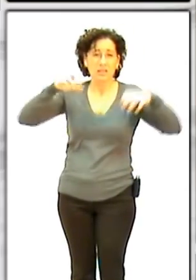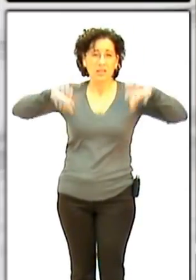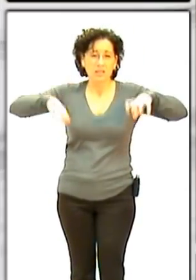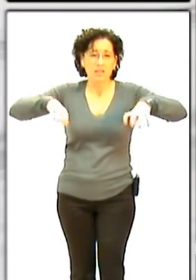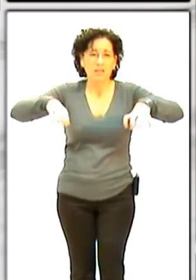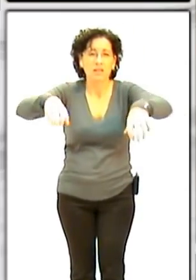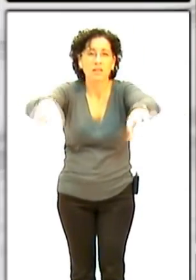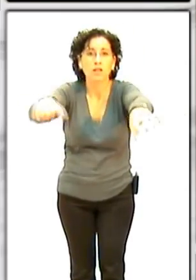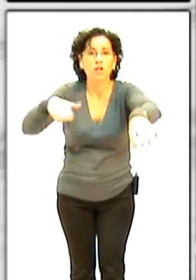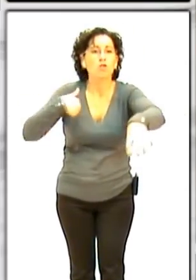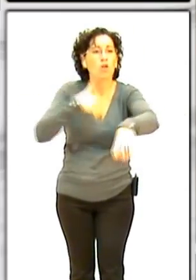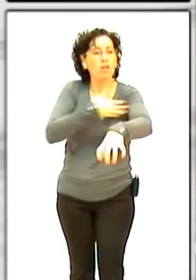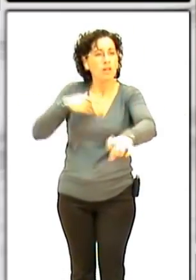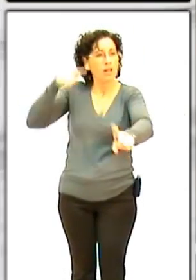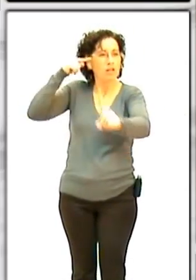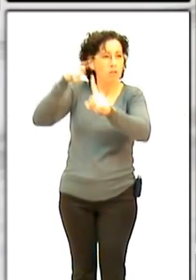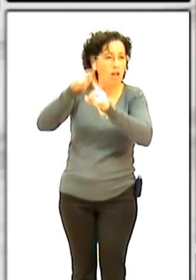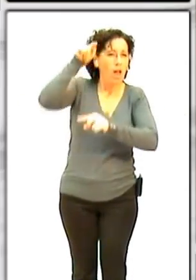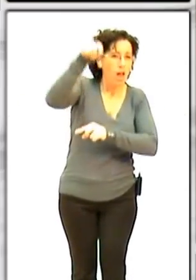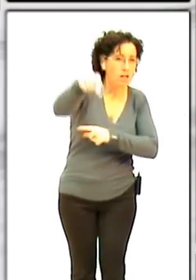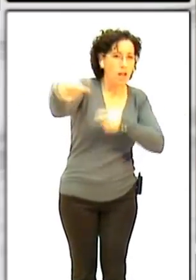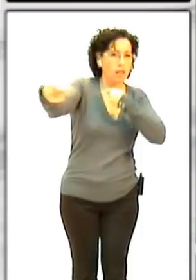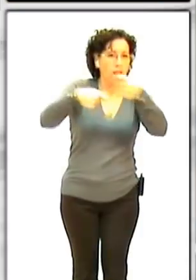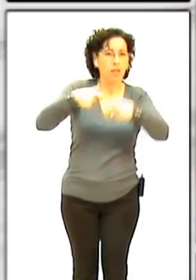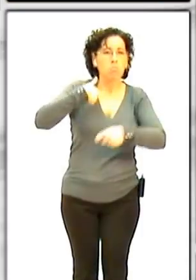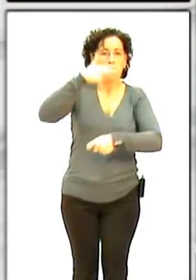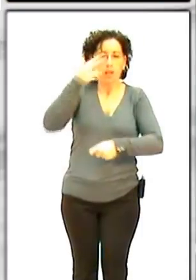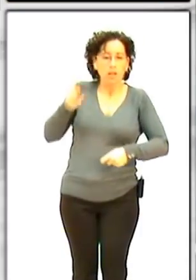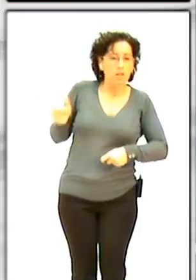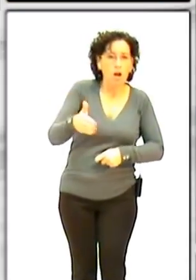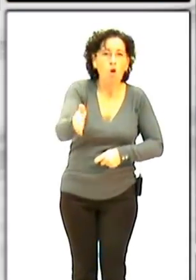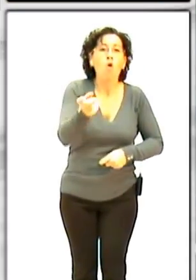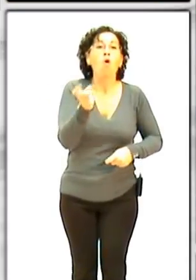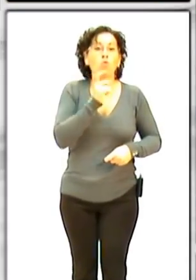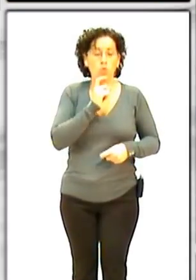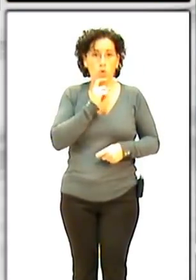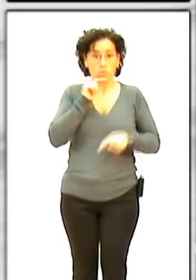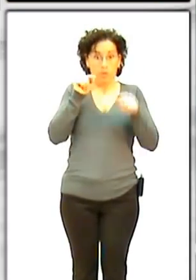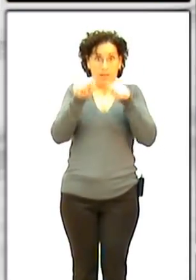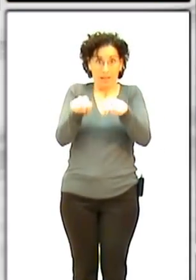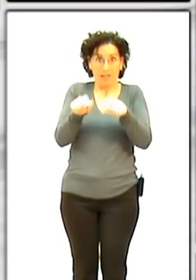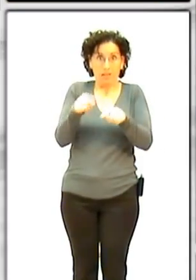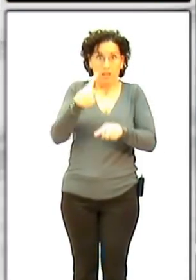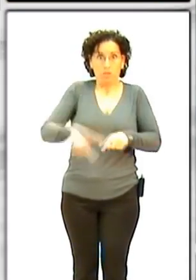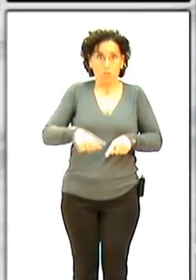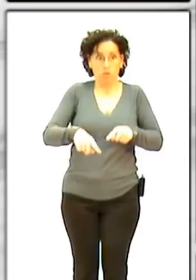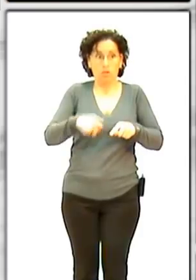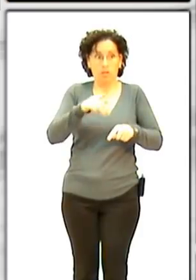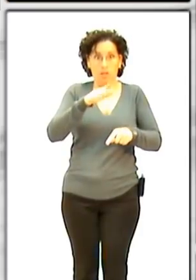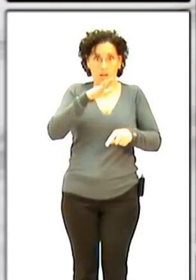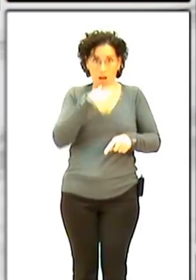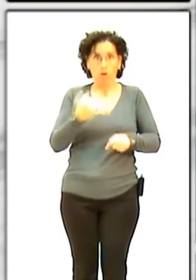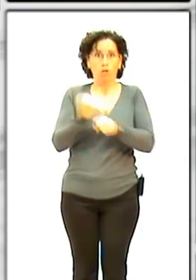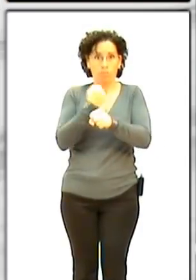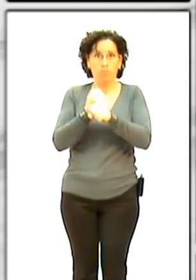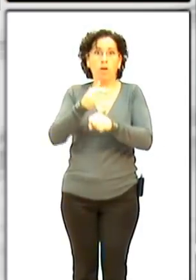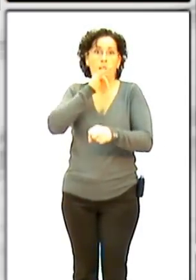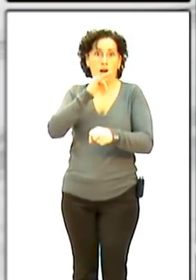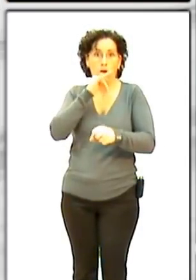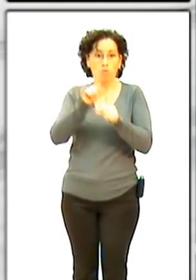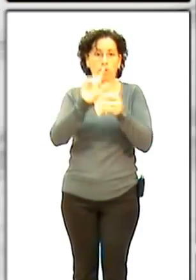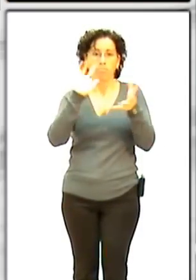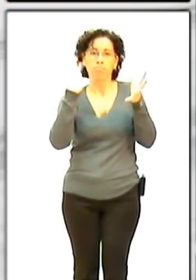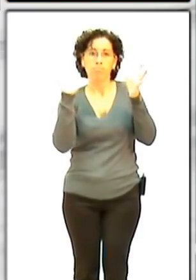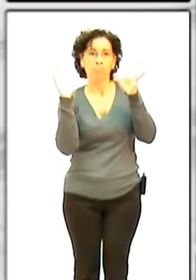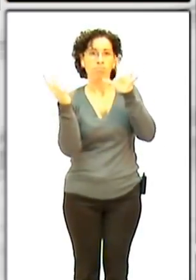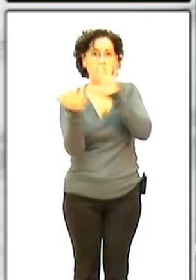a una tienda determinada que es la que me interesa, ¿no? Todo eso está ahora mismo en una evolución muy interesante, pero que de